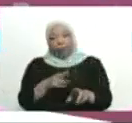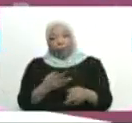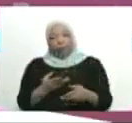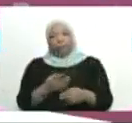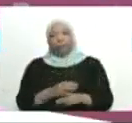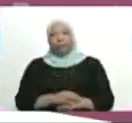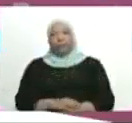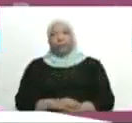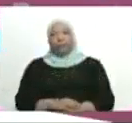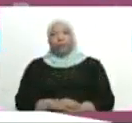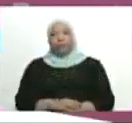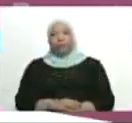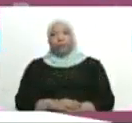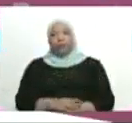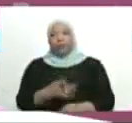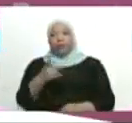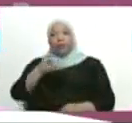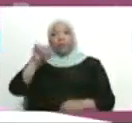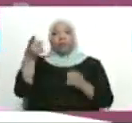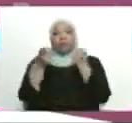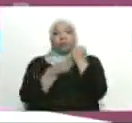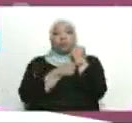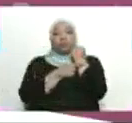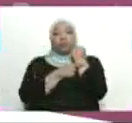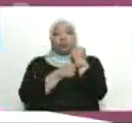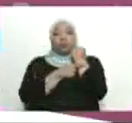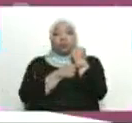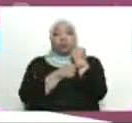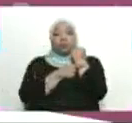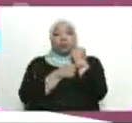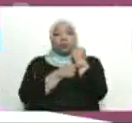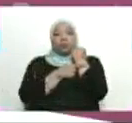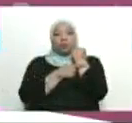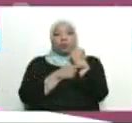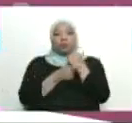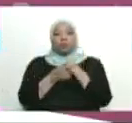Pero lo que provoca es decirle a Guaidó, vete para el